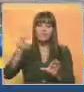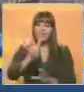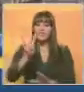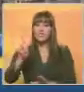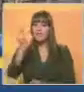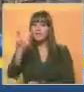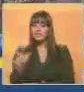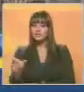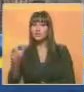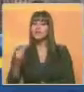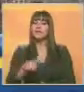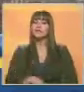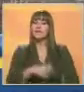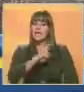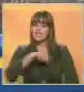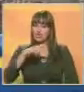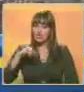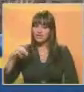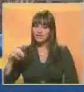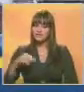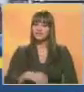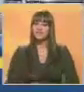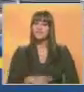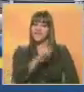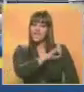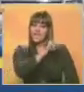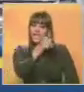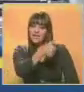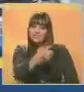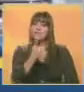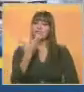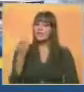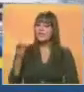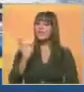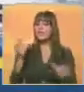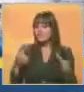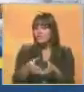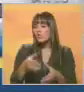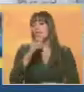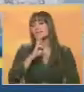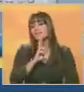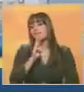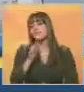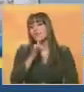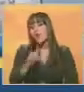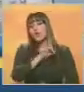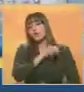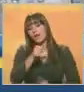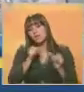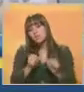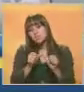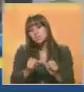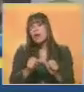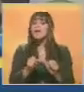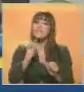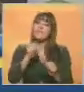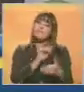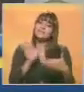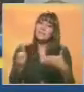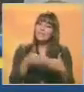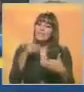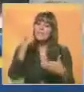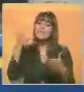22 tripulantes de origen indonesio. El jefe de la delegación, Roger Méndez, informó que las autoridades permanecerán en el lugar hasta cerrar el